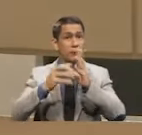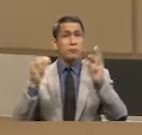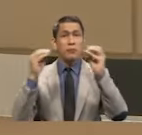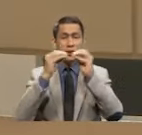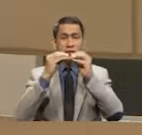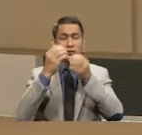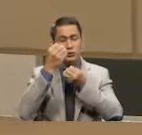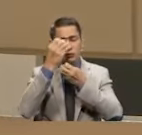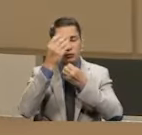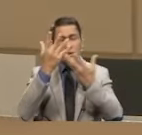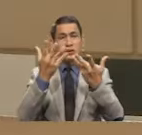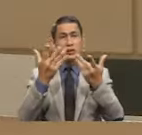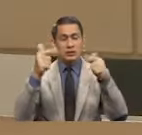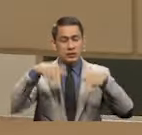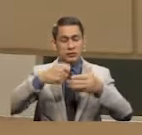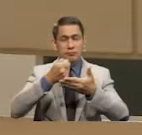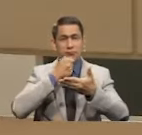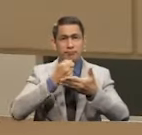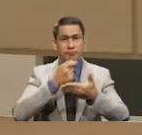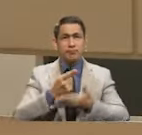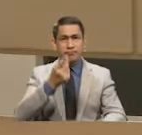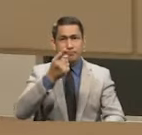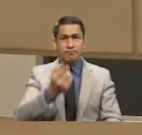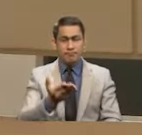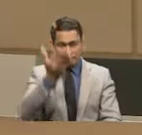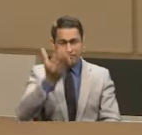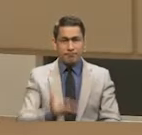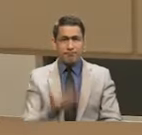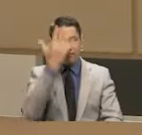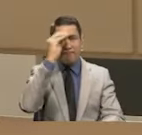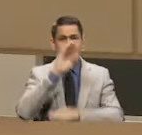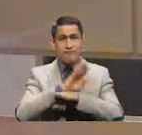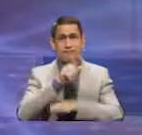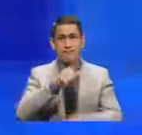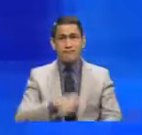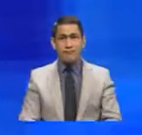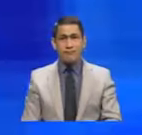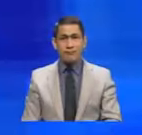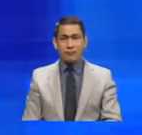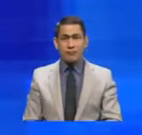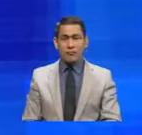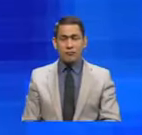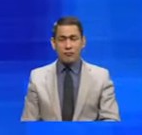un reportaje incompleto en las diferentes emisiones. Compañeros, muy buenas tardes.